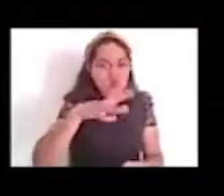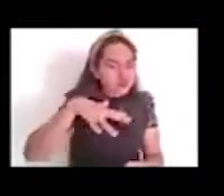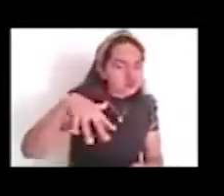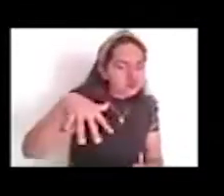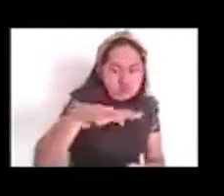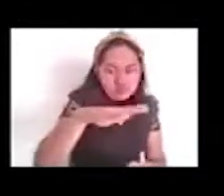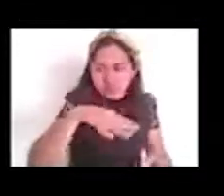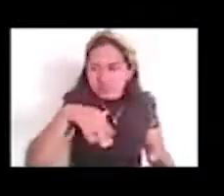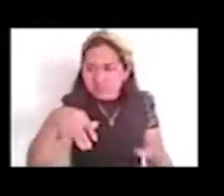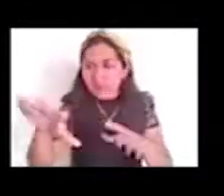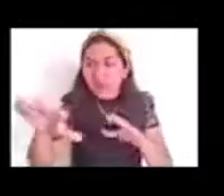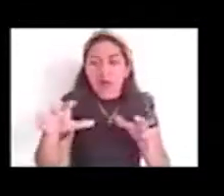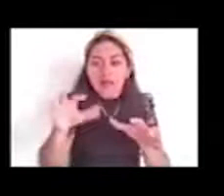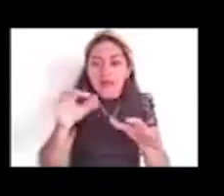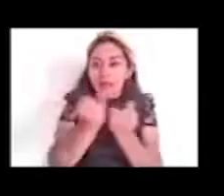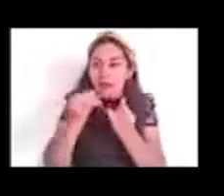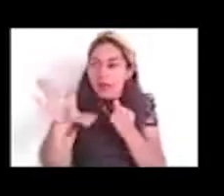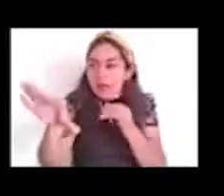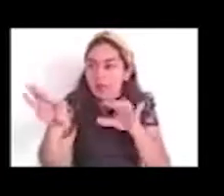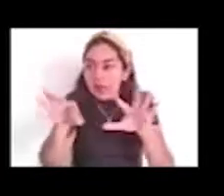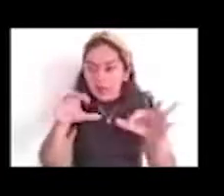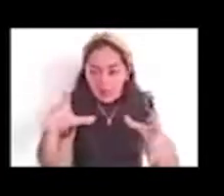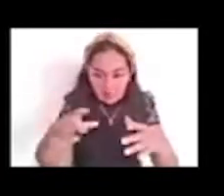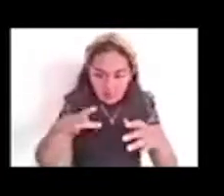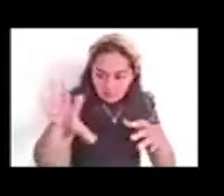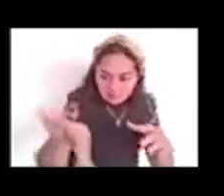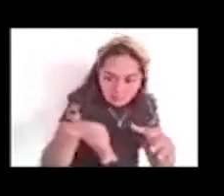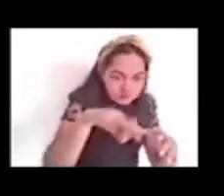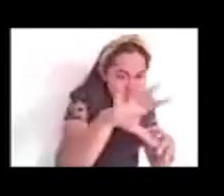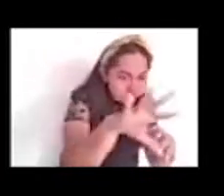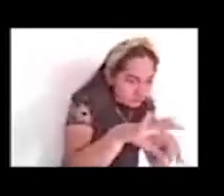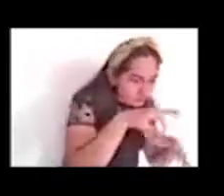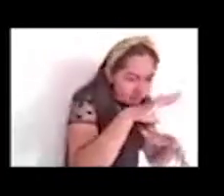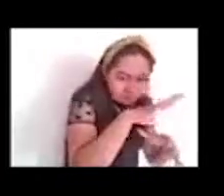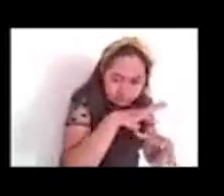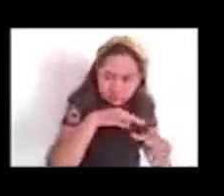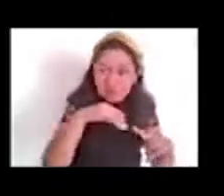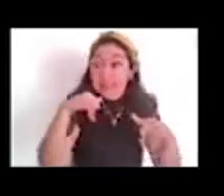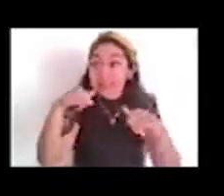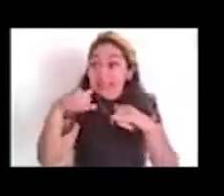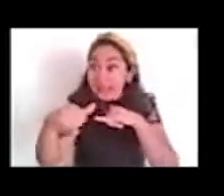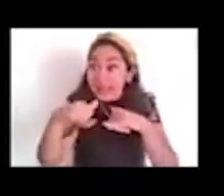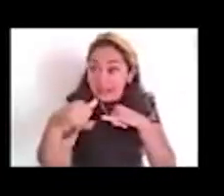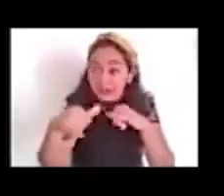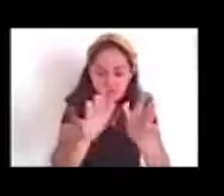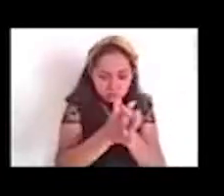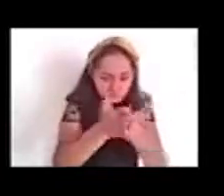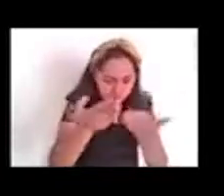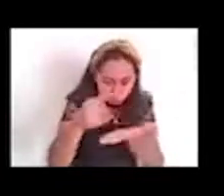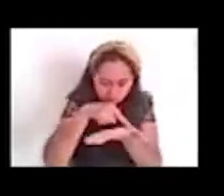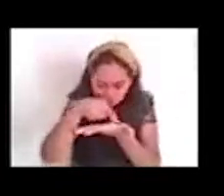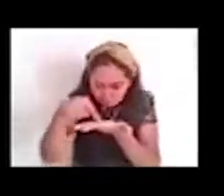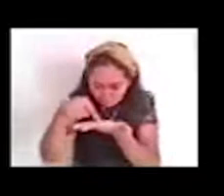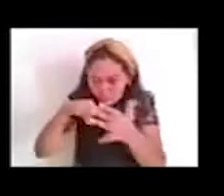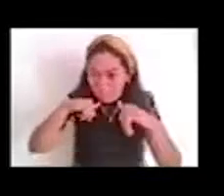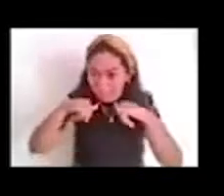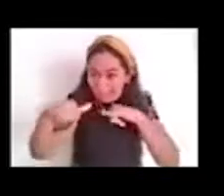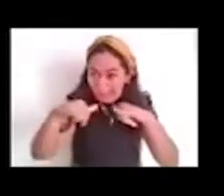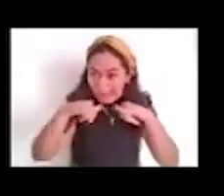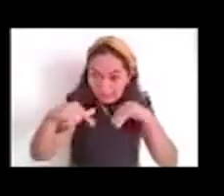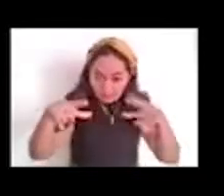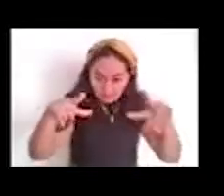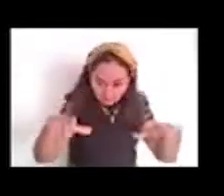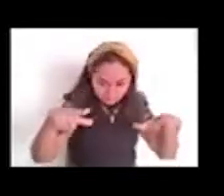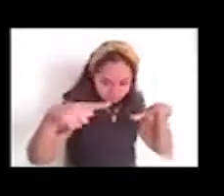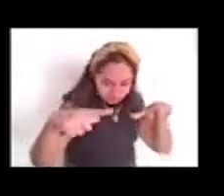también los planos o los croquis con los que arma finalmente este